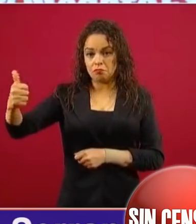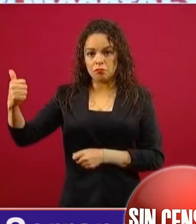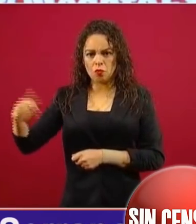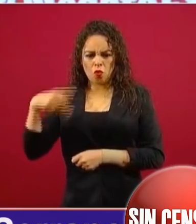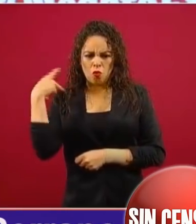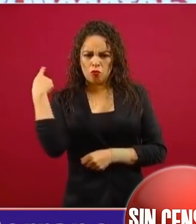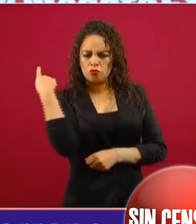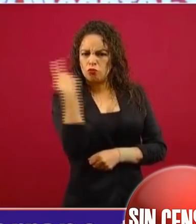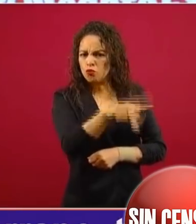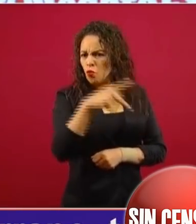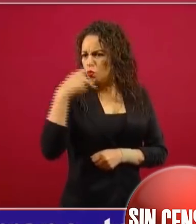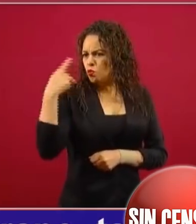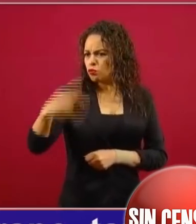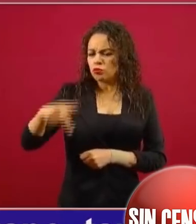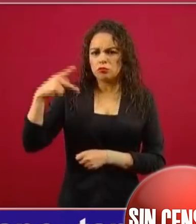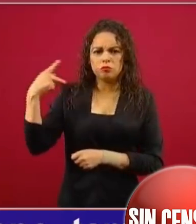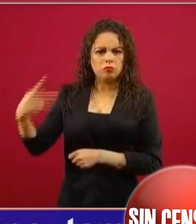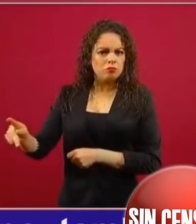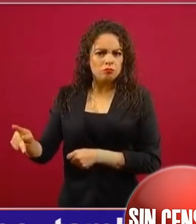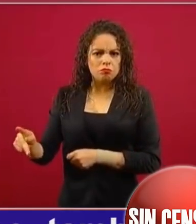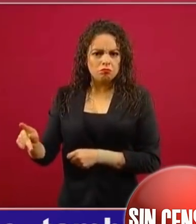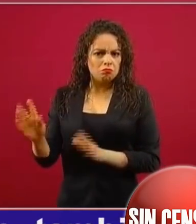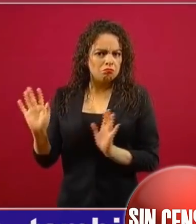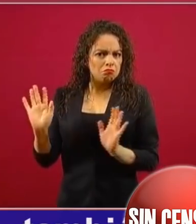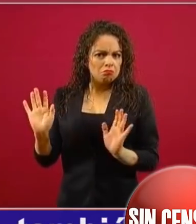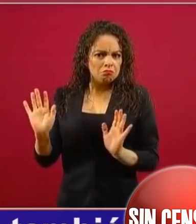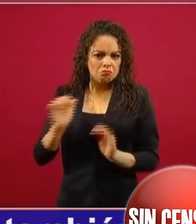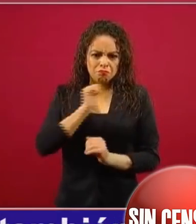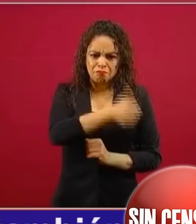y están mostrando el cobre.